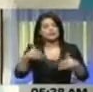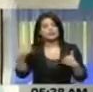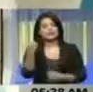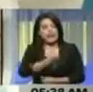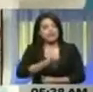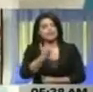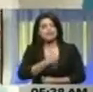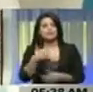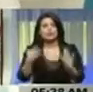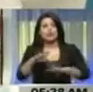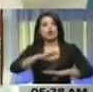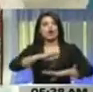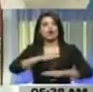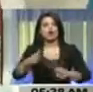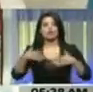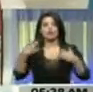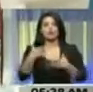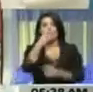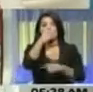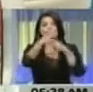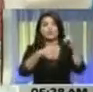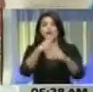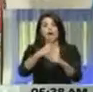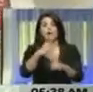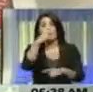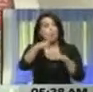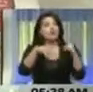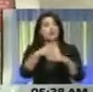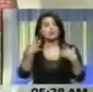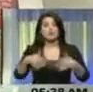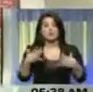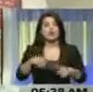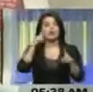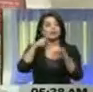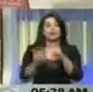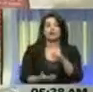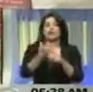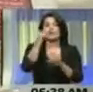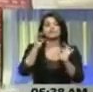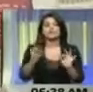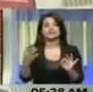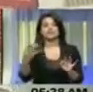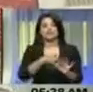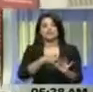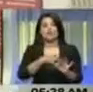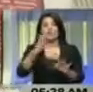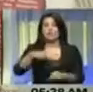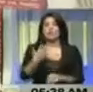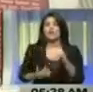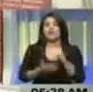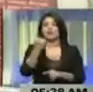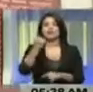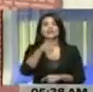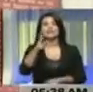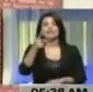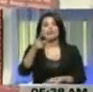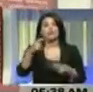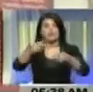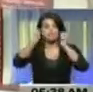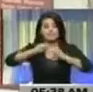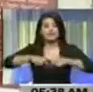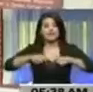satisfacción de 4 años incansables para alcanzar el triunfo, para conquistar la segunda medalla olímpica para